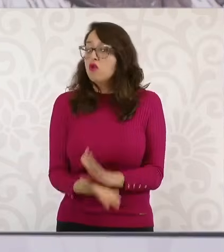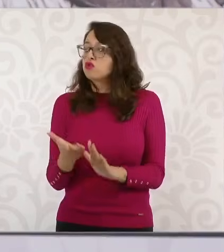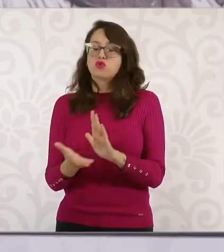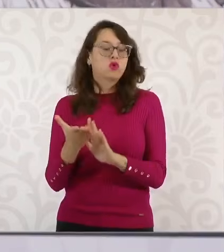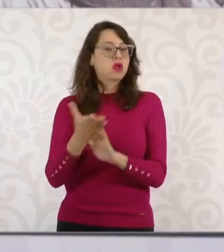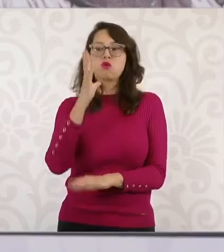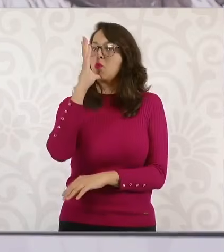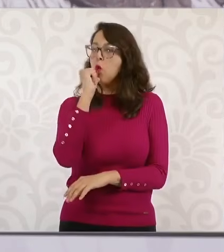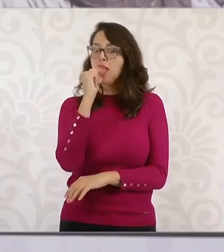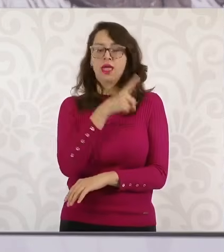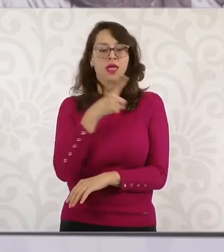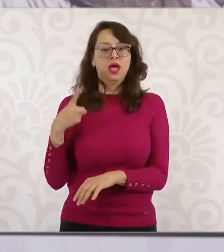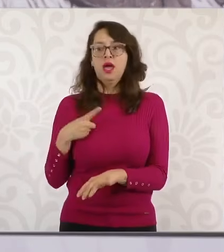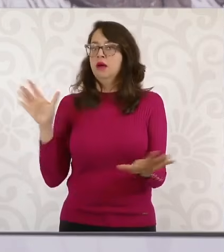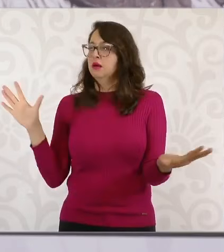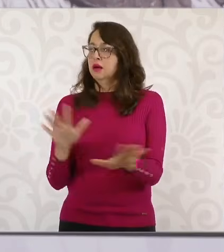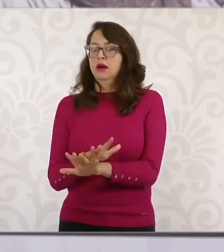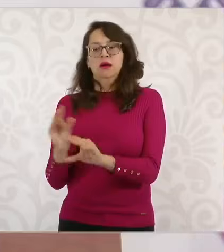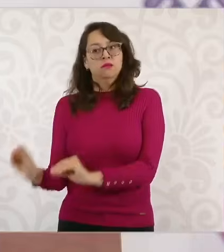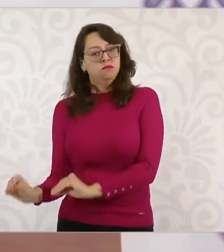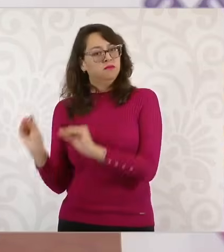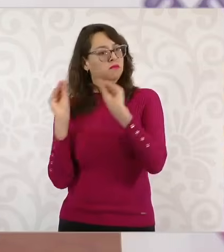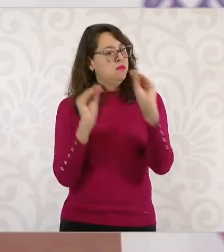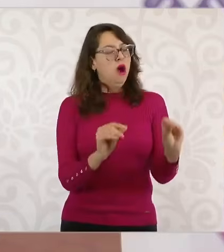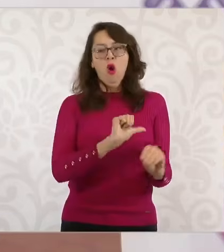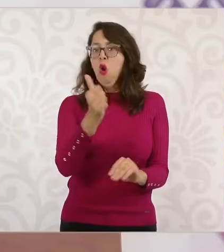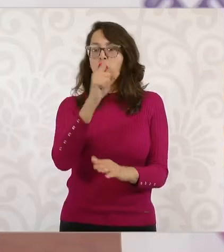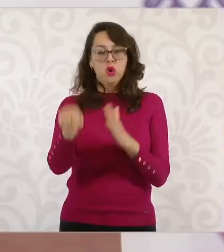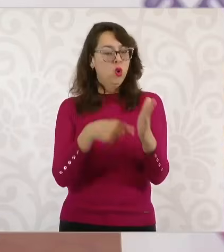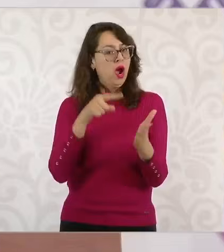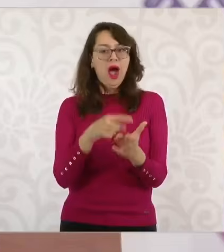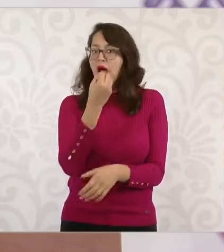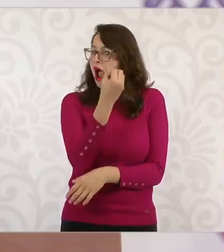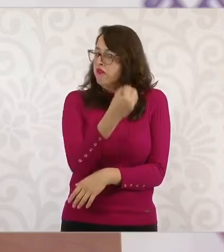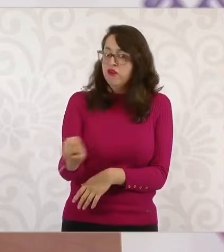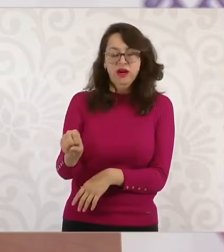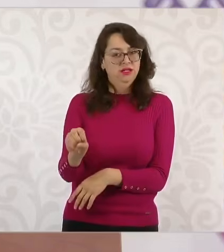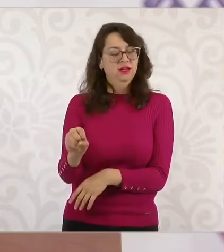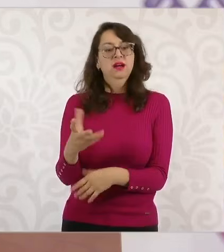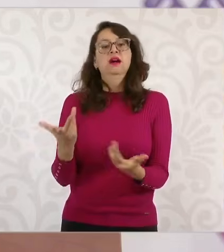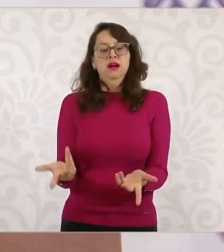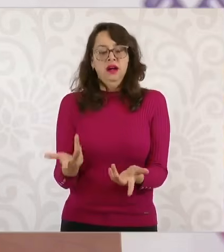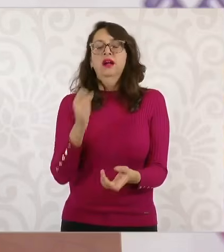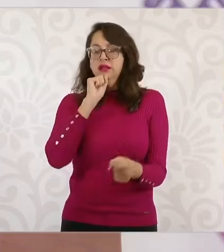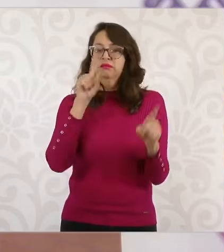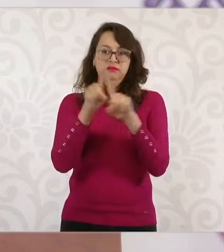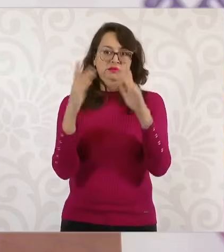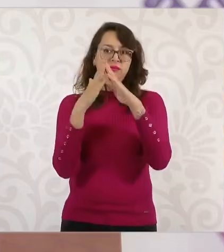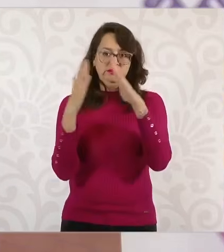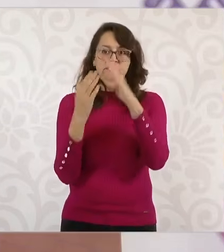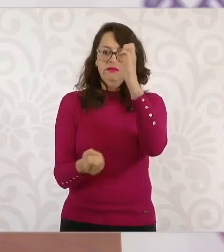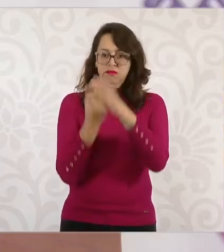construir en el lugar donde estaban porque necesariamente tiene que reubicarse por protección civil, les estamos dando casas